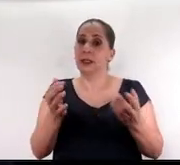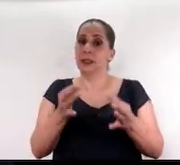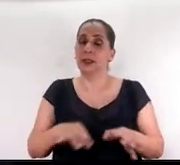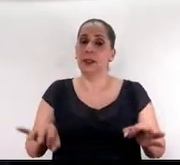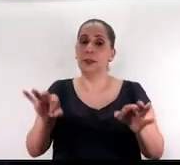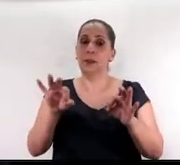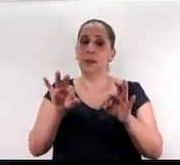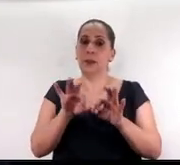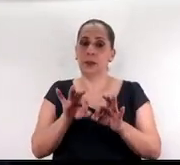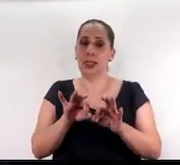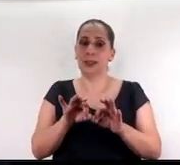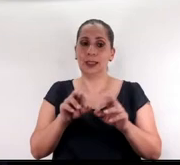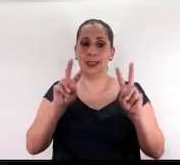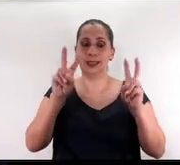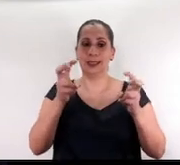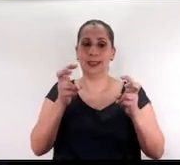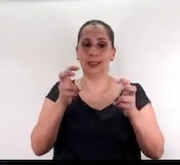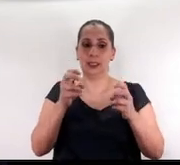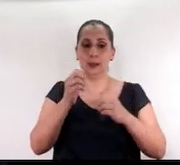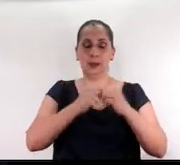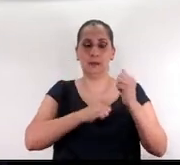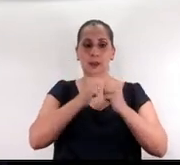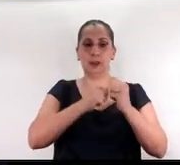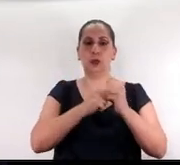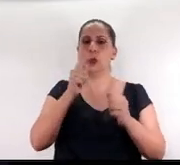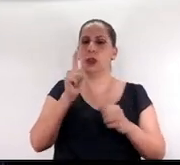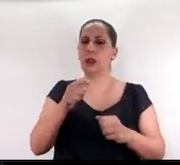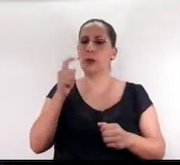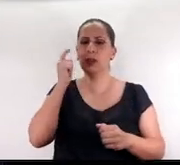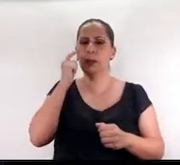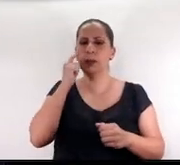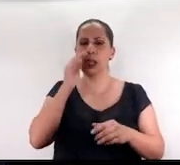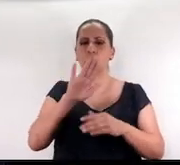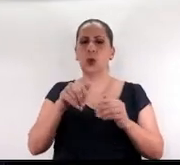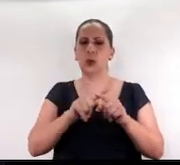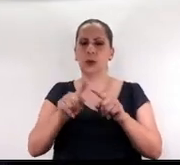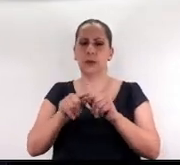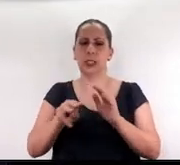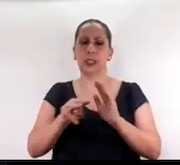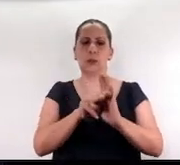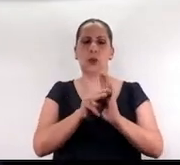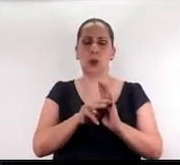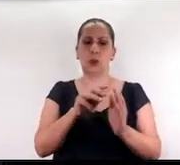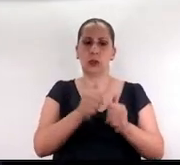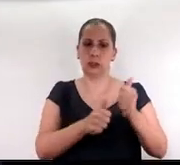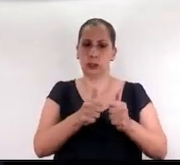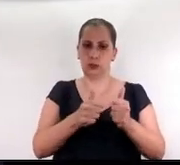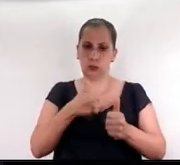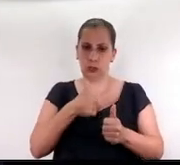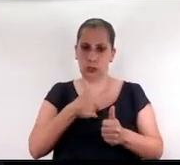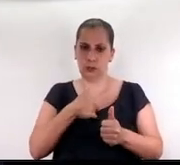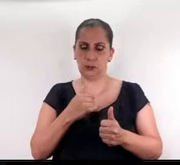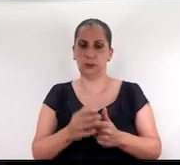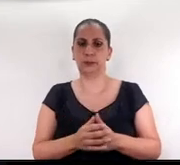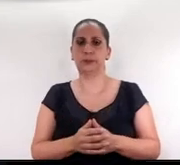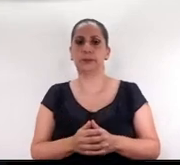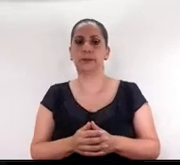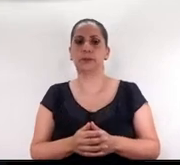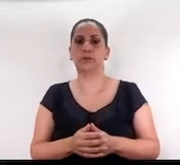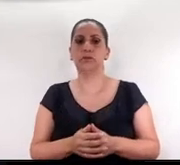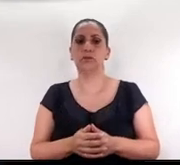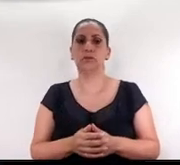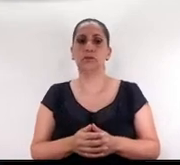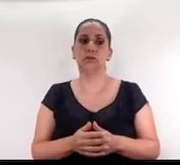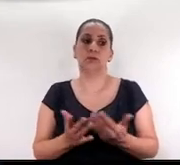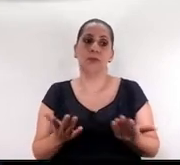Además, en el caso de infraestructura, repensar los modelos de licitación que estamos siguiendo. A fuerza de